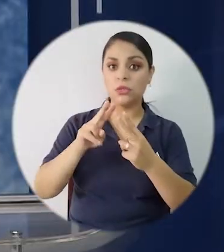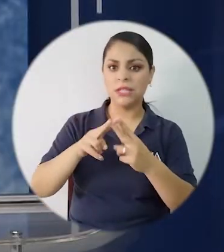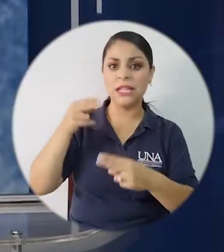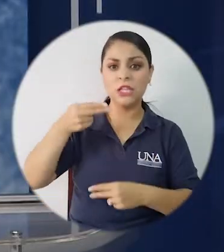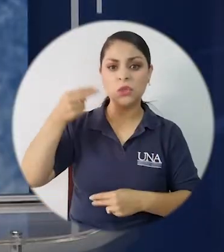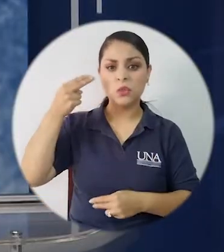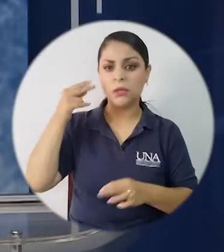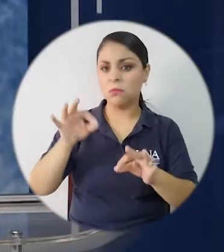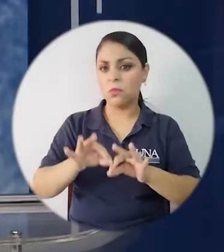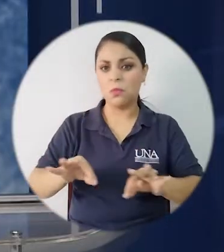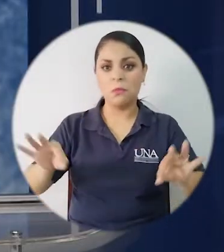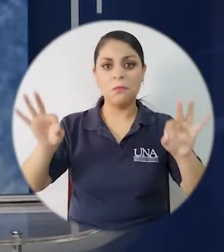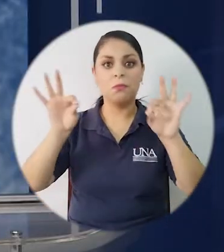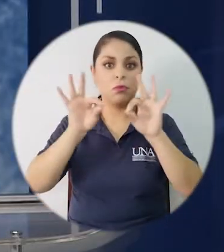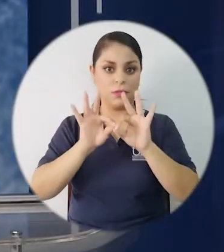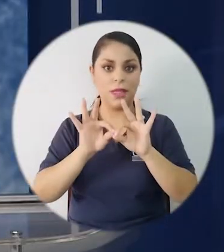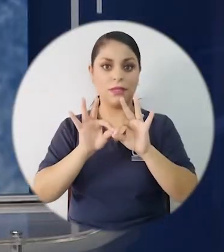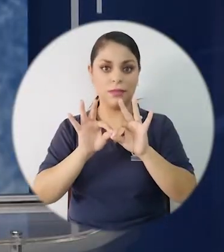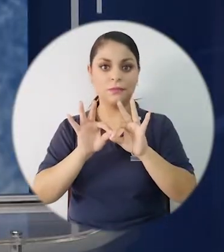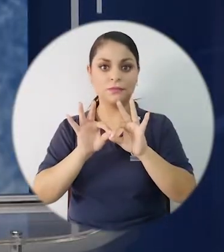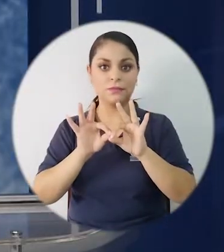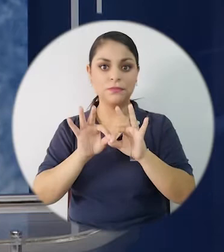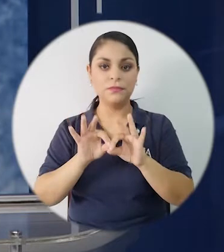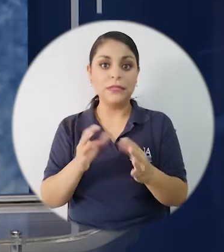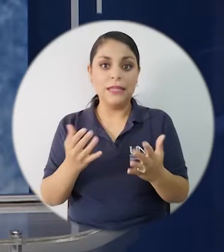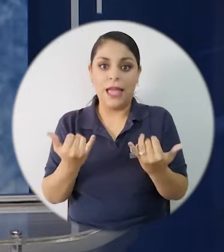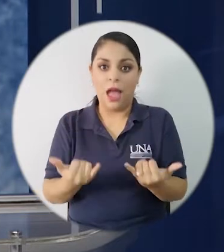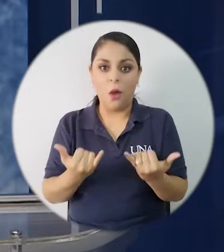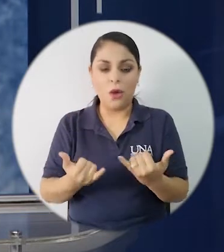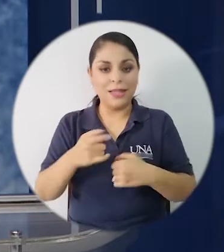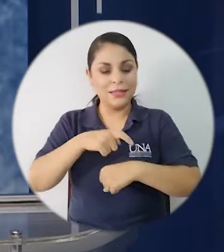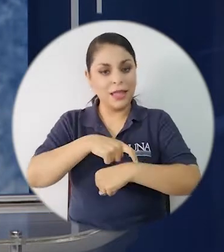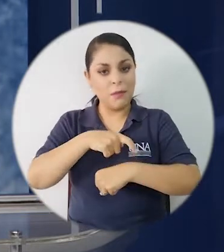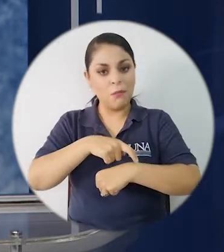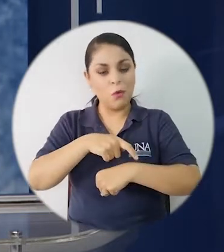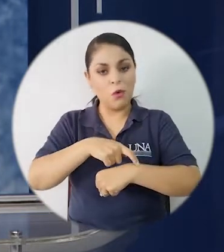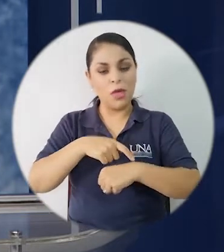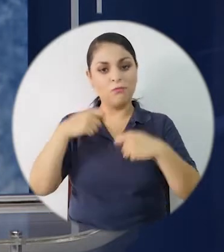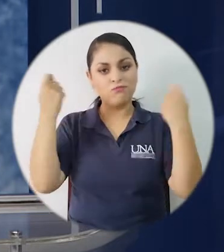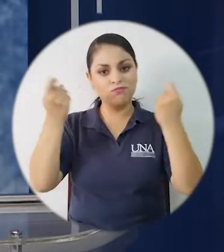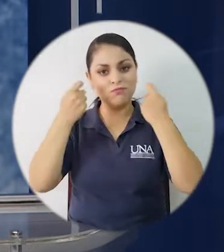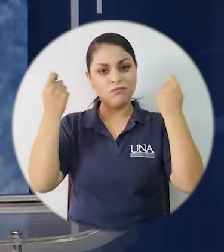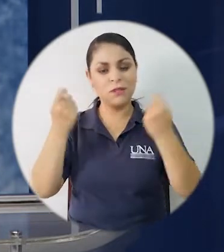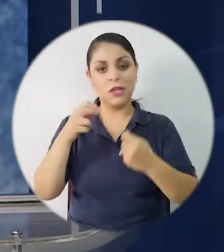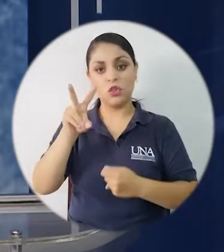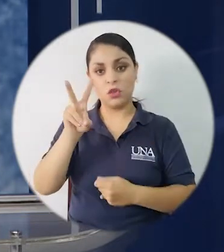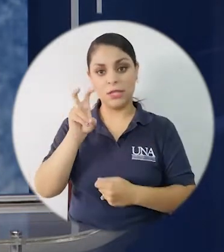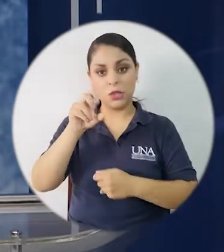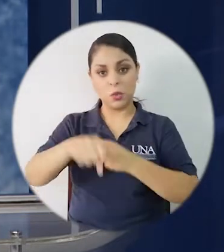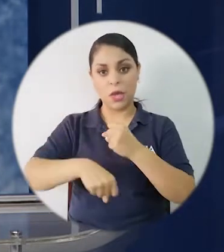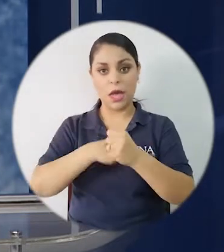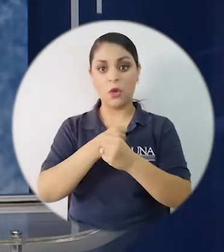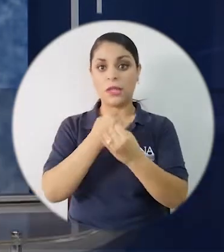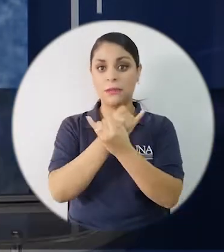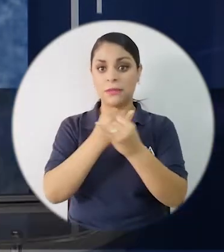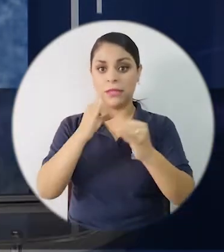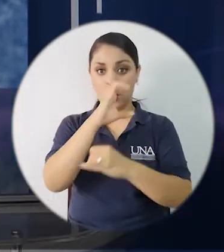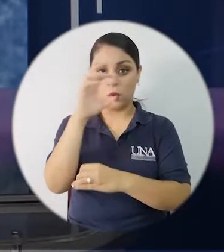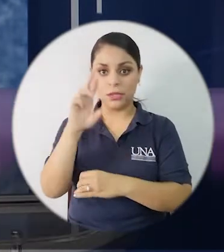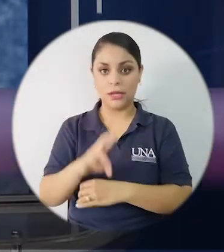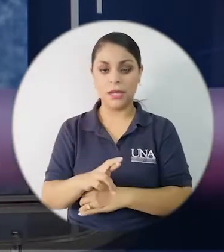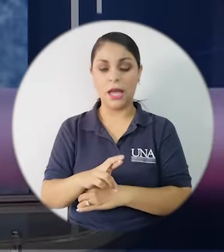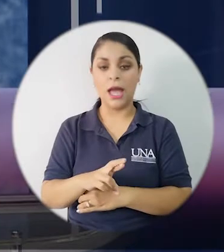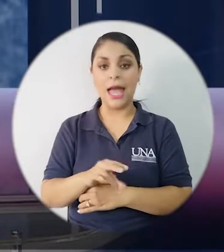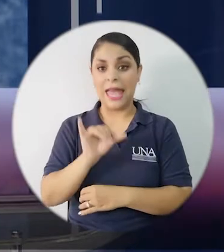sumamente importante y qué mejor momento para hacerlo que en el marco, ¿verdad?, de esta conmemoración del Bicentenario de la Independencia de